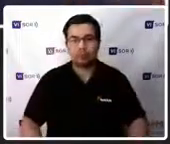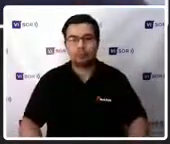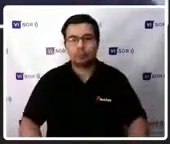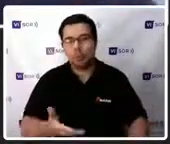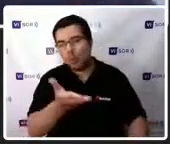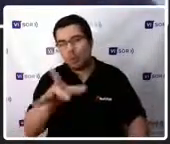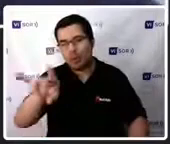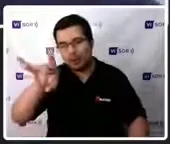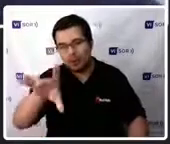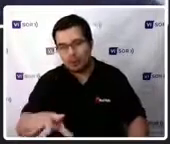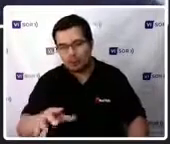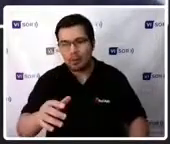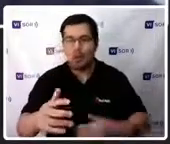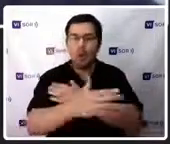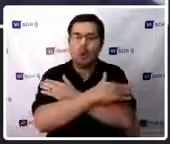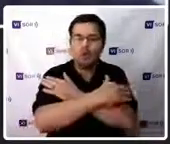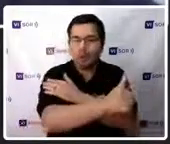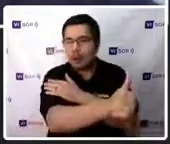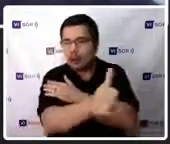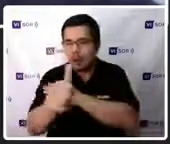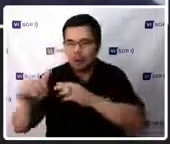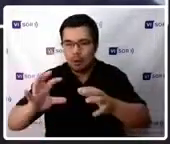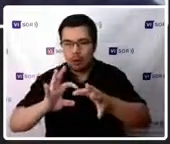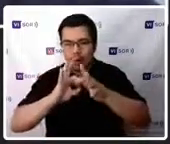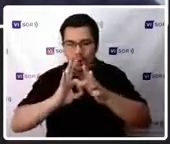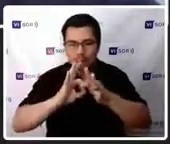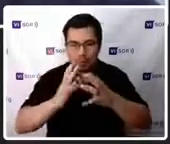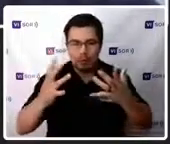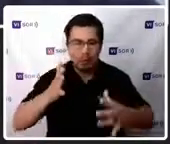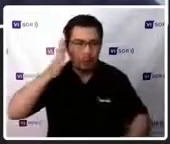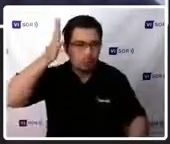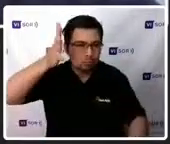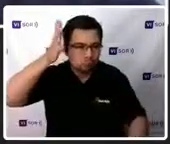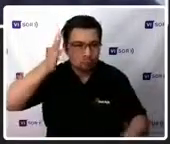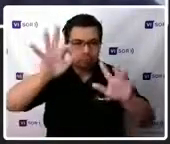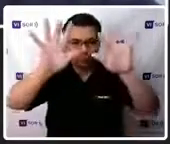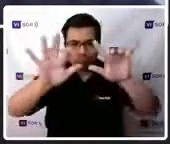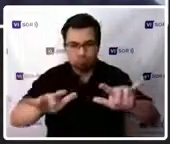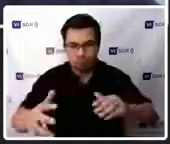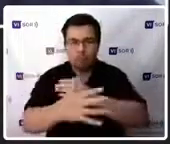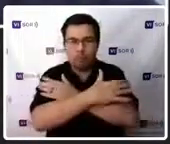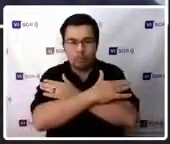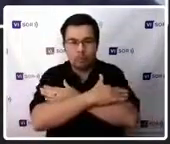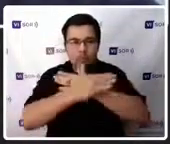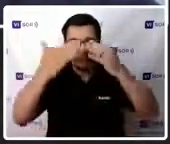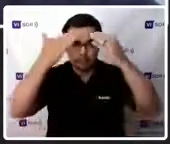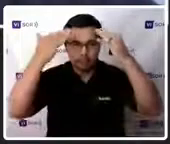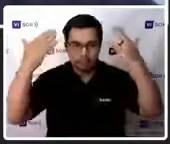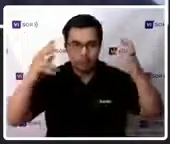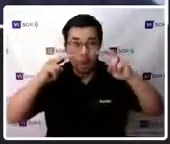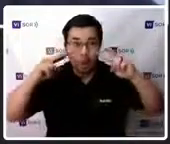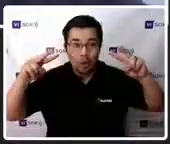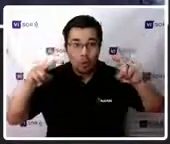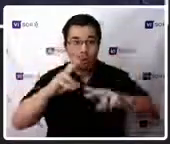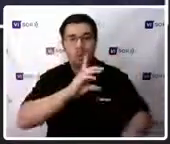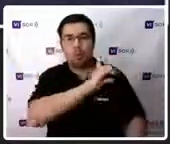hoy día en esta transmisión de webinar. Así que un abrazo grande, grande, grande, y nos vemos por acá en Duoc, si Dios quiere.